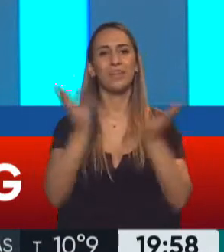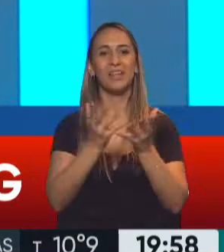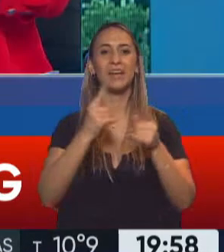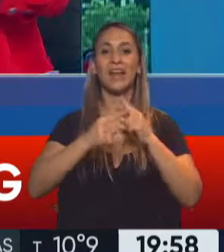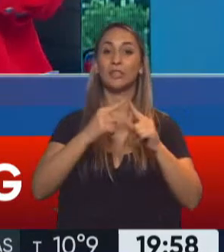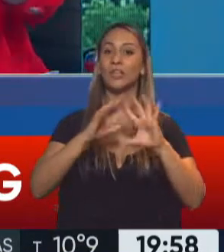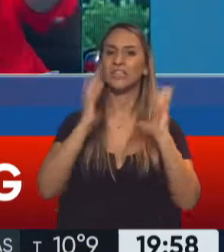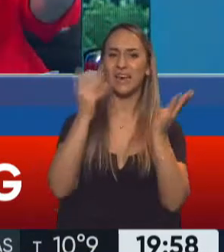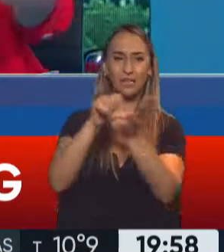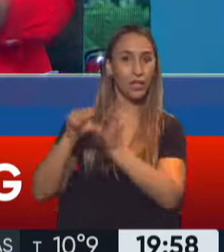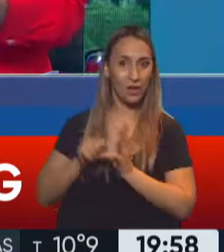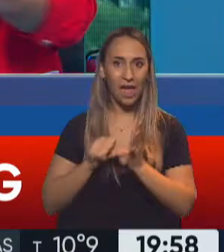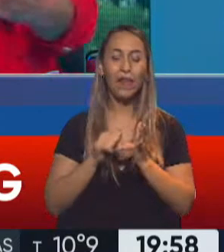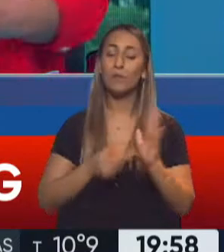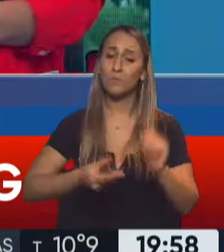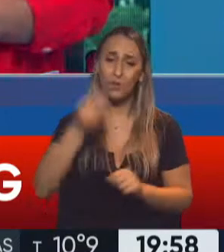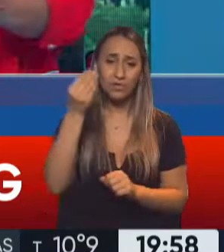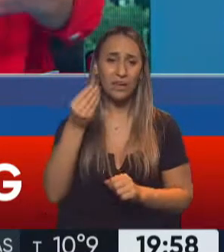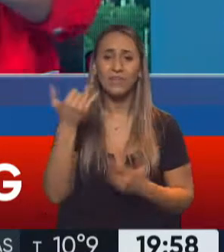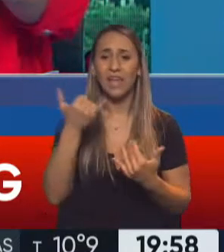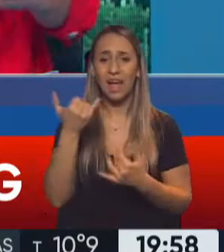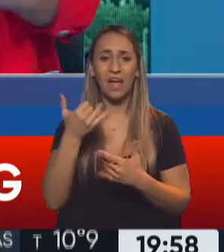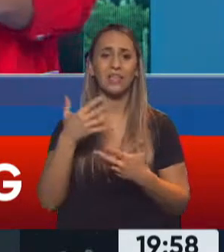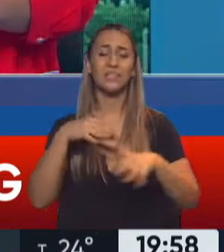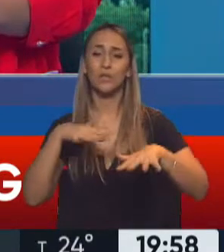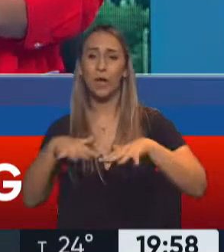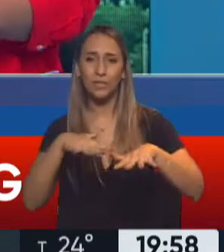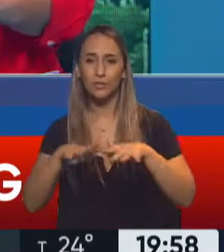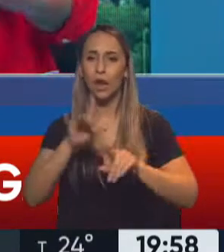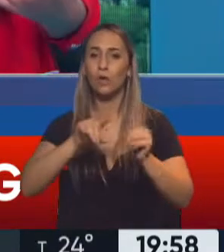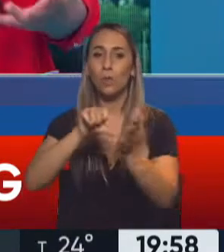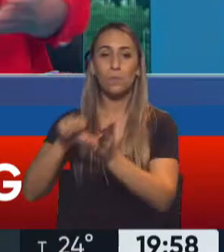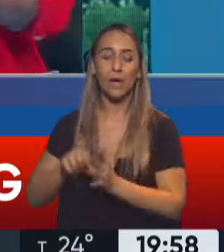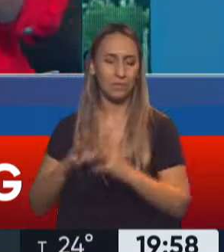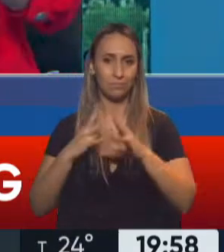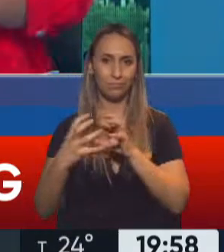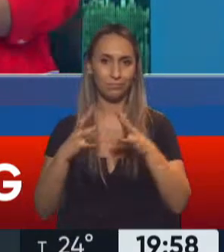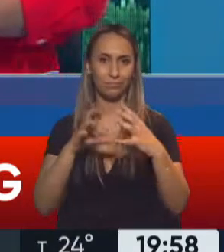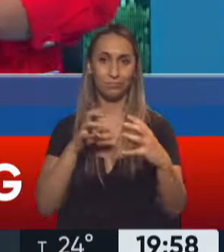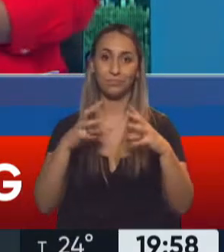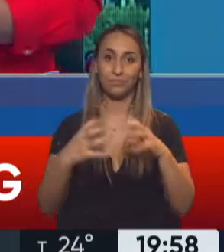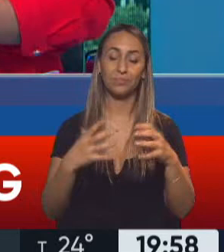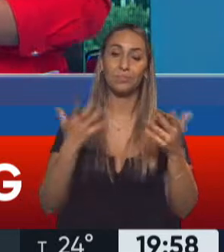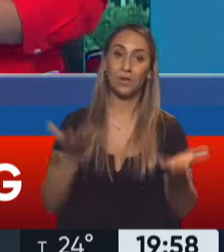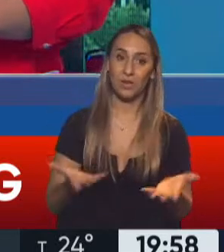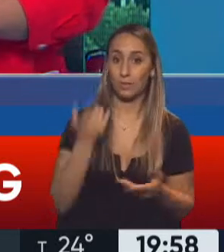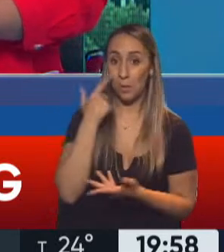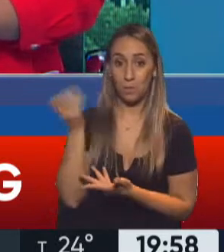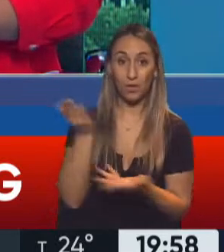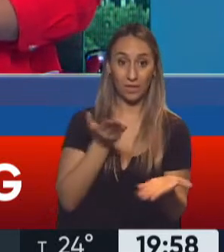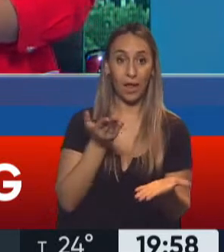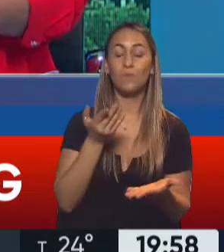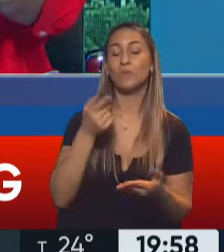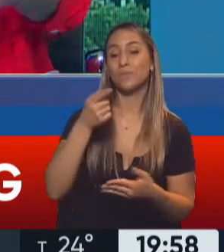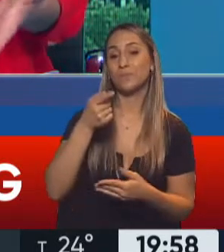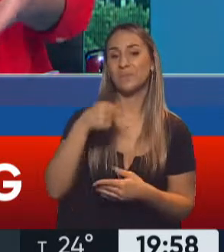la positiva, muchas veces se acercan posiciones con países que están en conflicto, y por la negativa también es este ejemplo que estamos viendo en el día